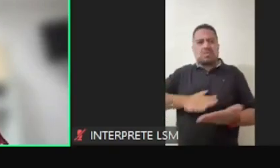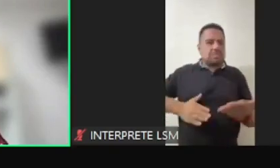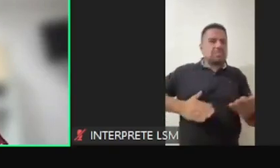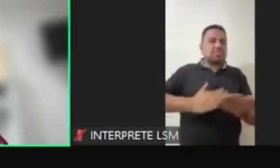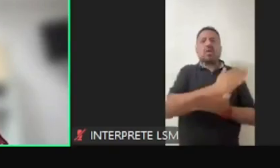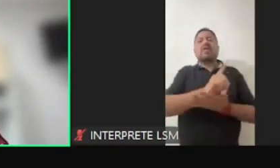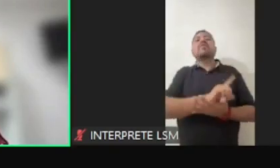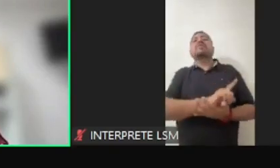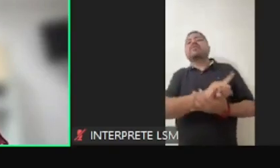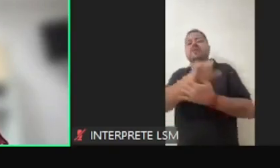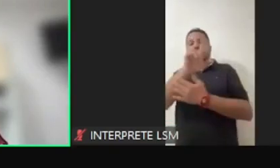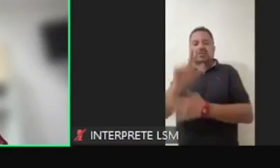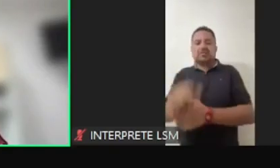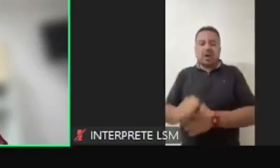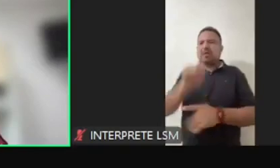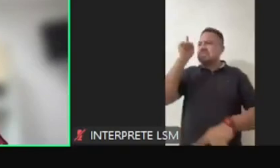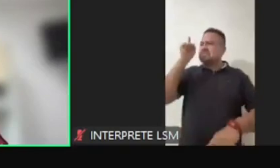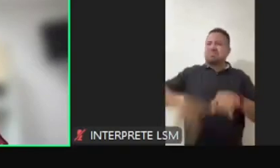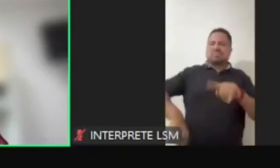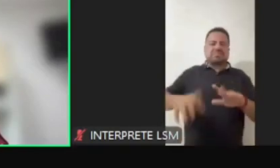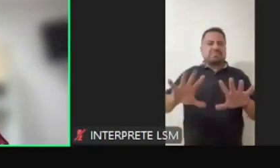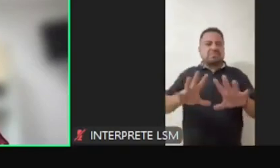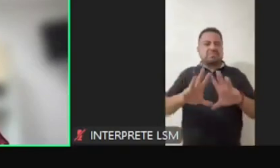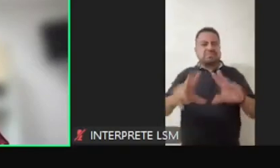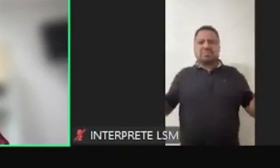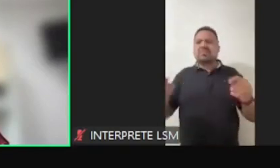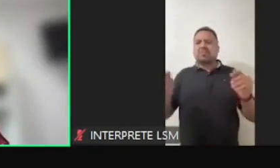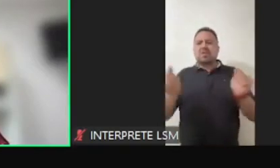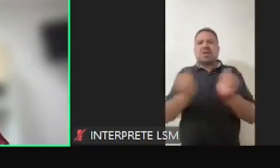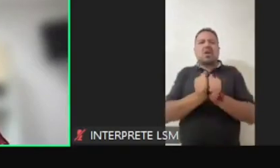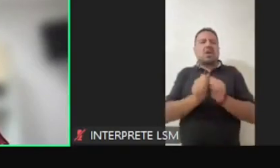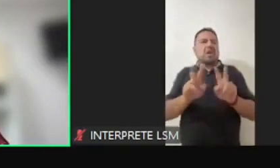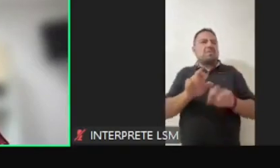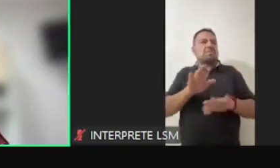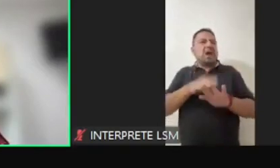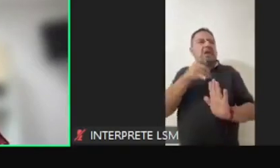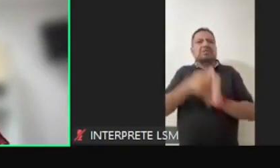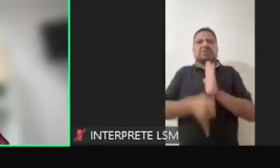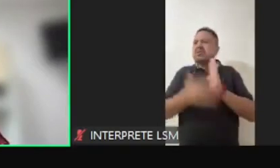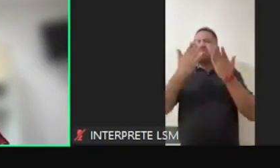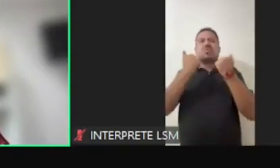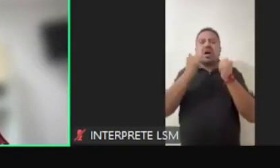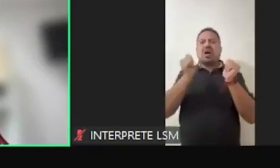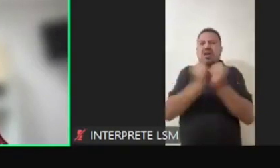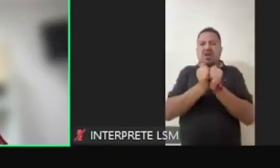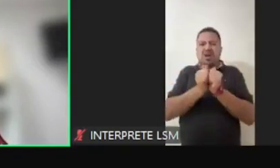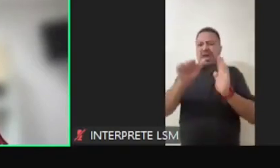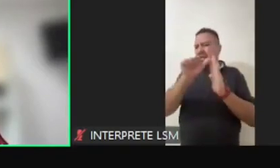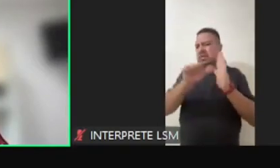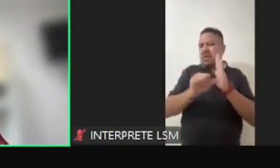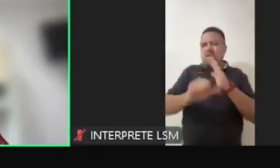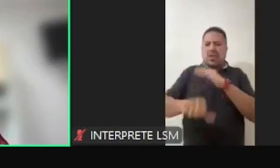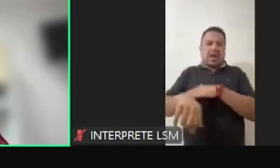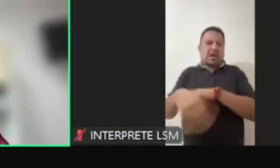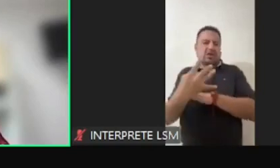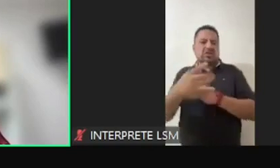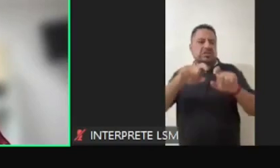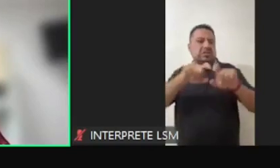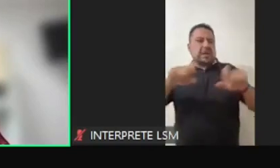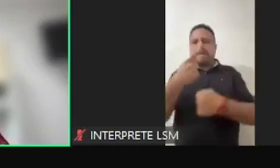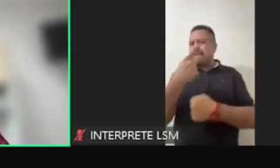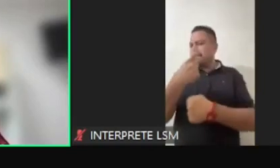en consecuencia desecharlo Al haber quedado sin materia en términos de lo previsto por el artículo 14 fracción